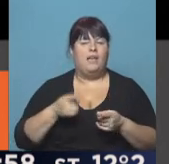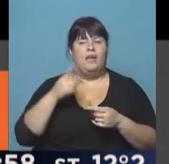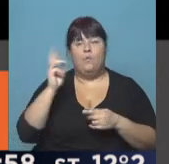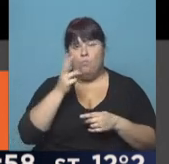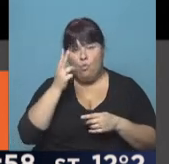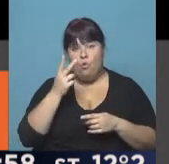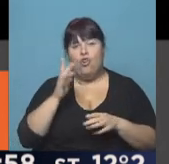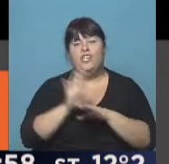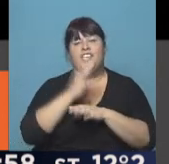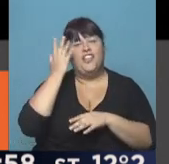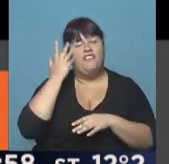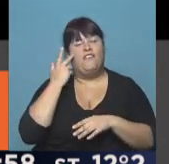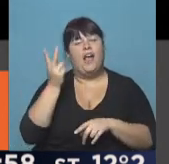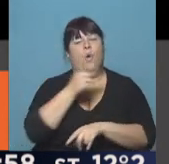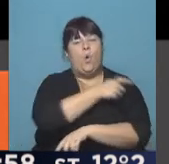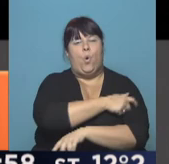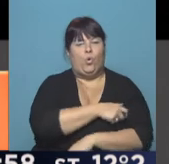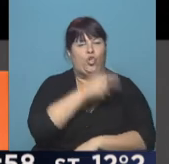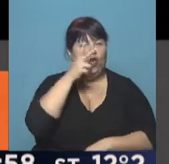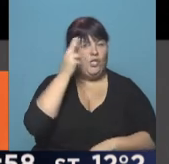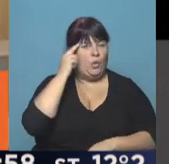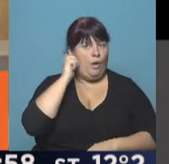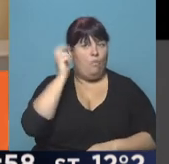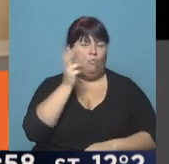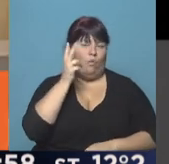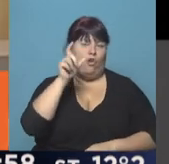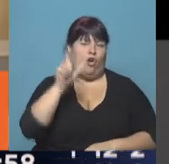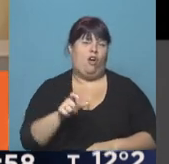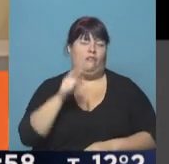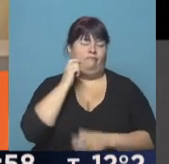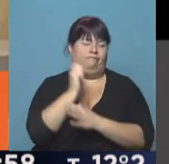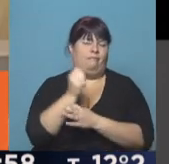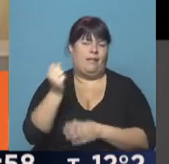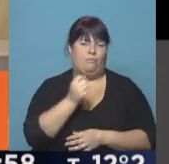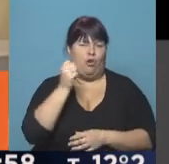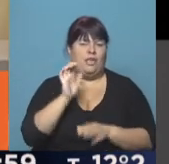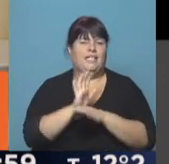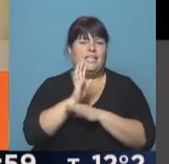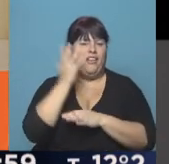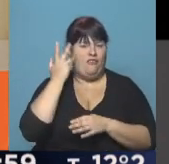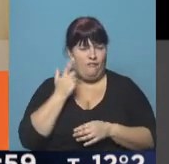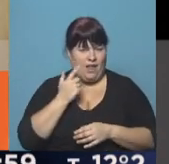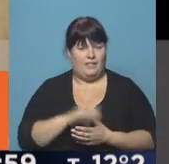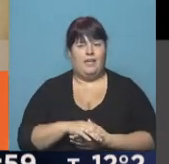pérdida al cine francés de luto a los 89 años murió una de las figuras más importantes del cine francés yann moros